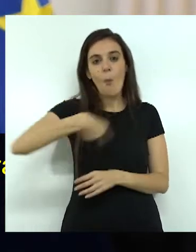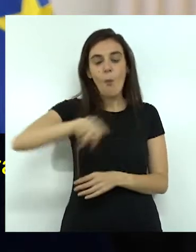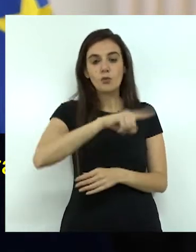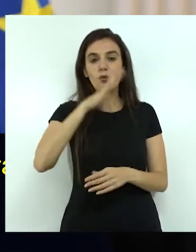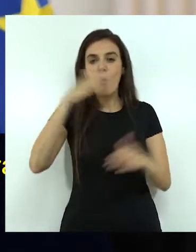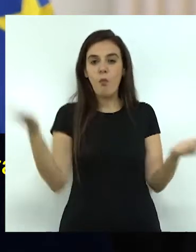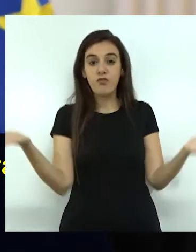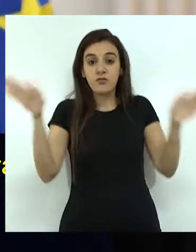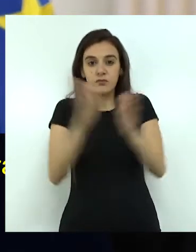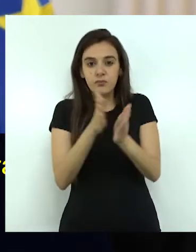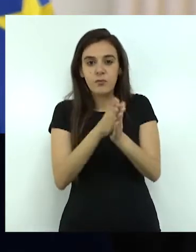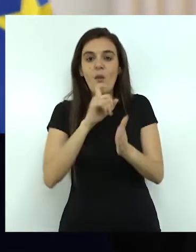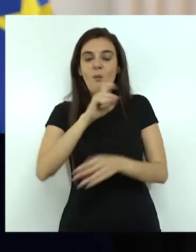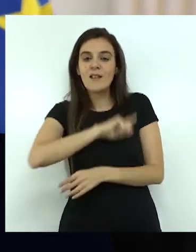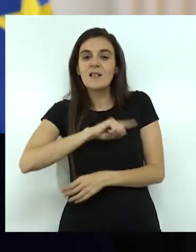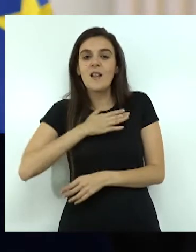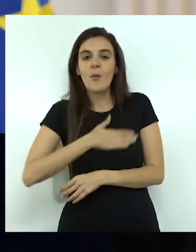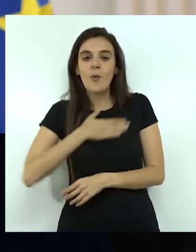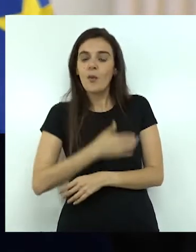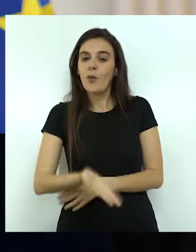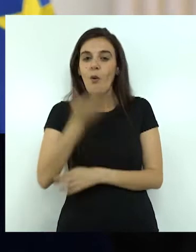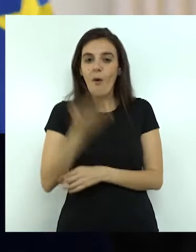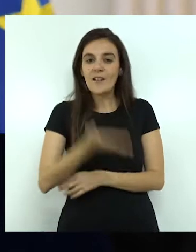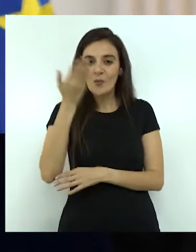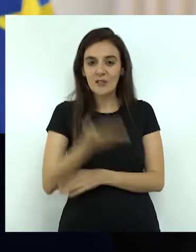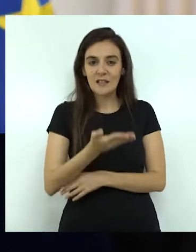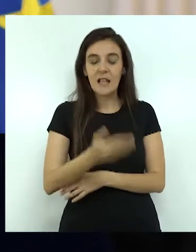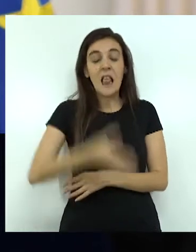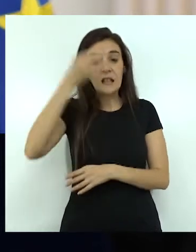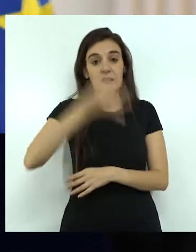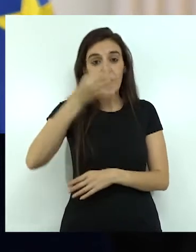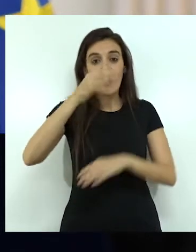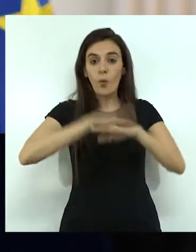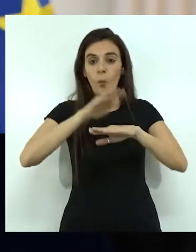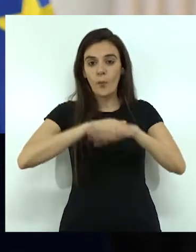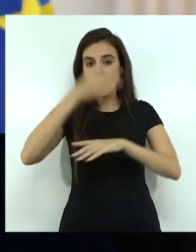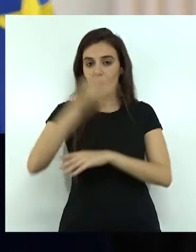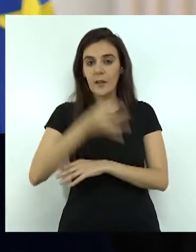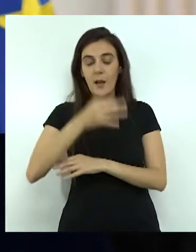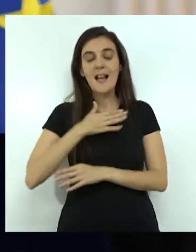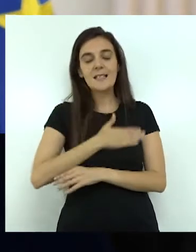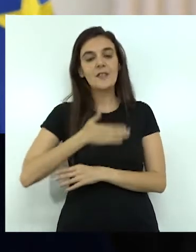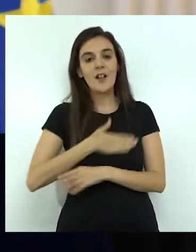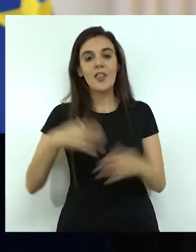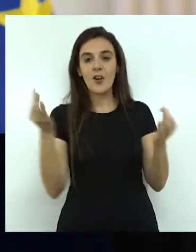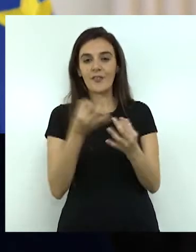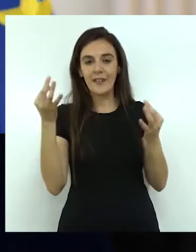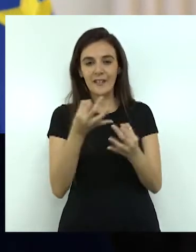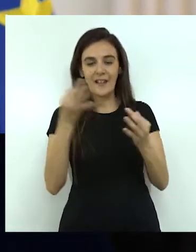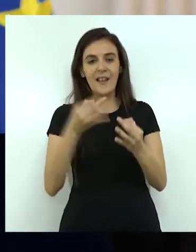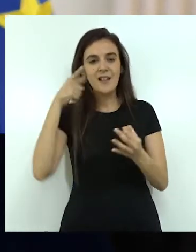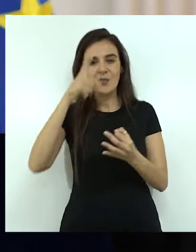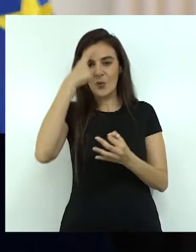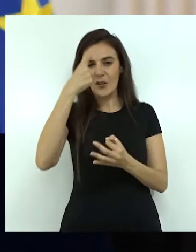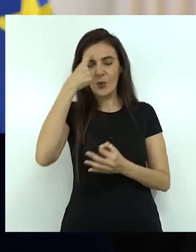con una enorme satisfacción con la satisfacción del deber cumplido con la satisfacción de haber dejado huella ahí